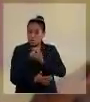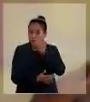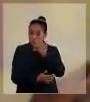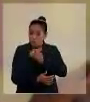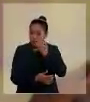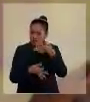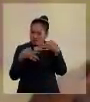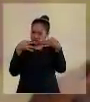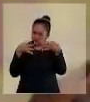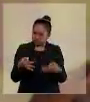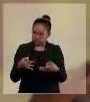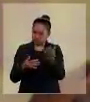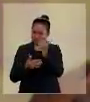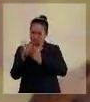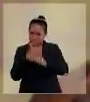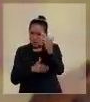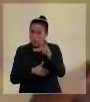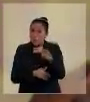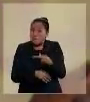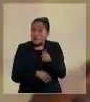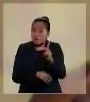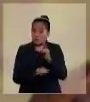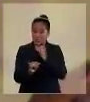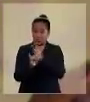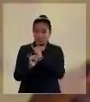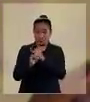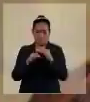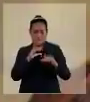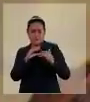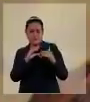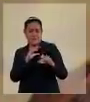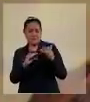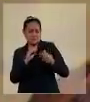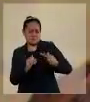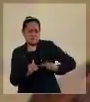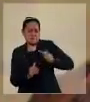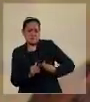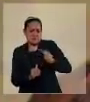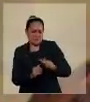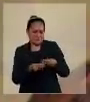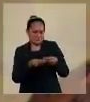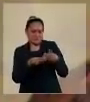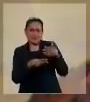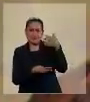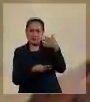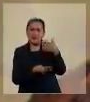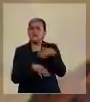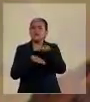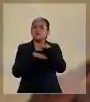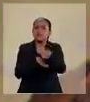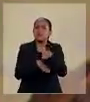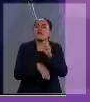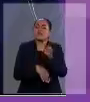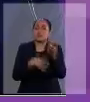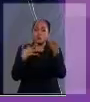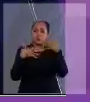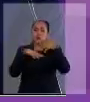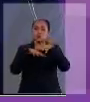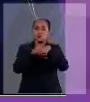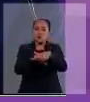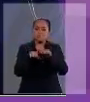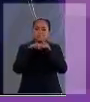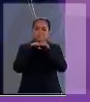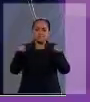que nos llegaron, muchas conversaciones, tenían que ver con un problema de equidad y de inclusión en nuestras escuelas.